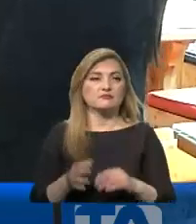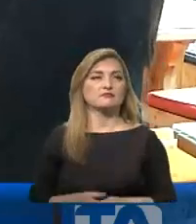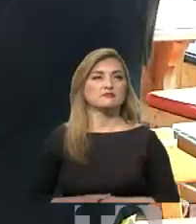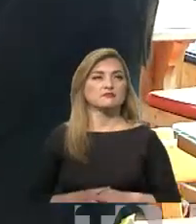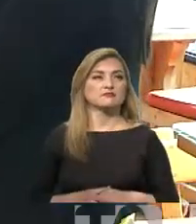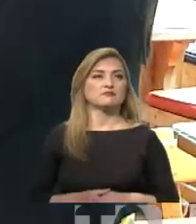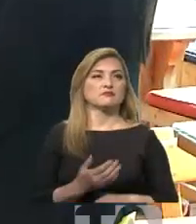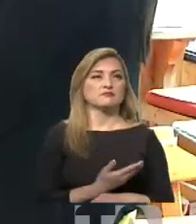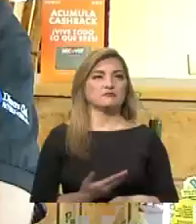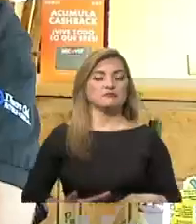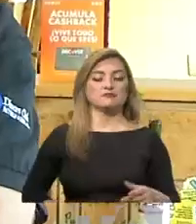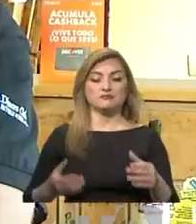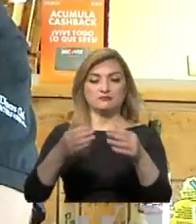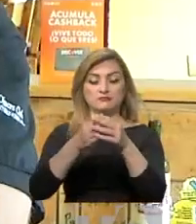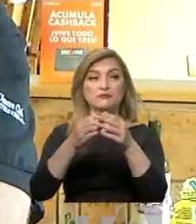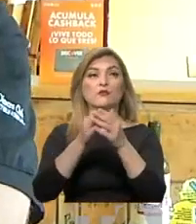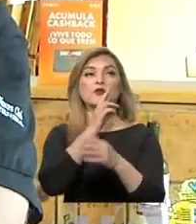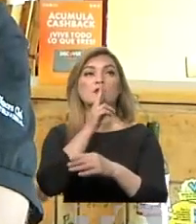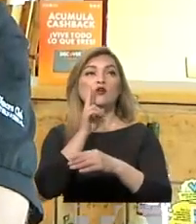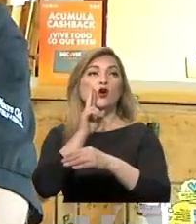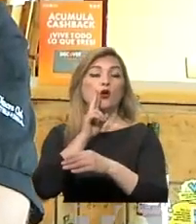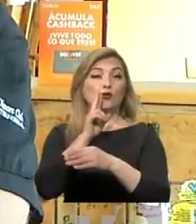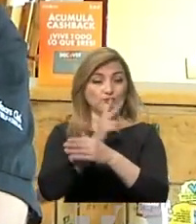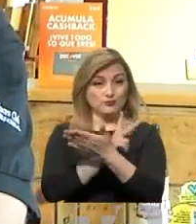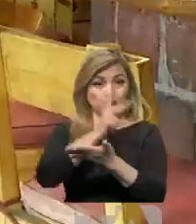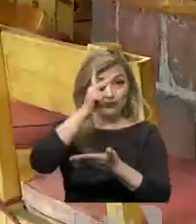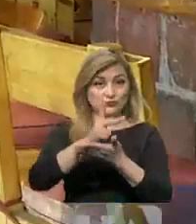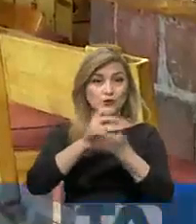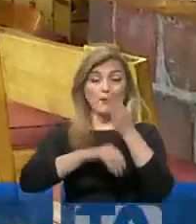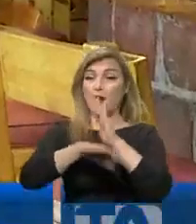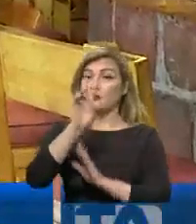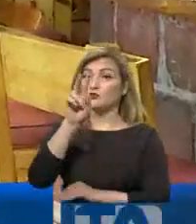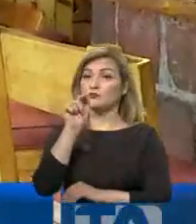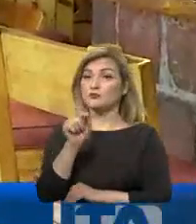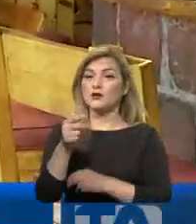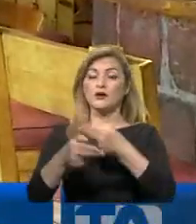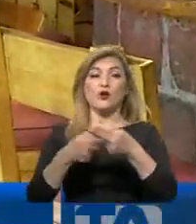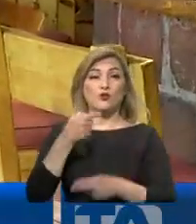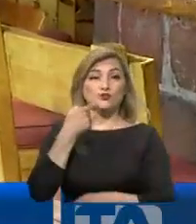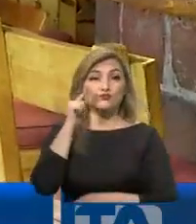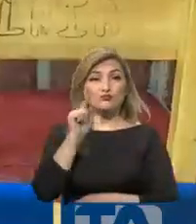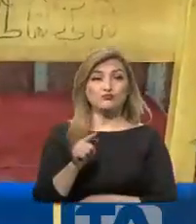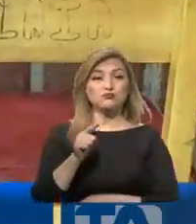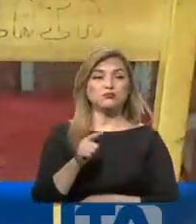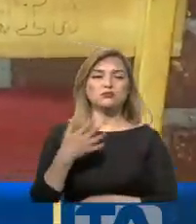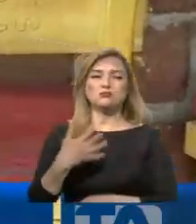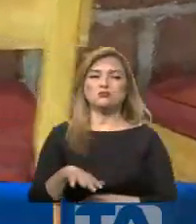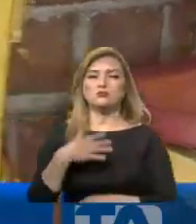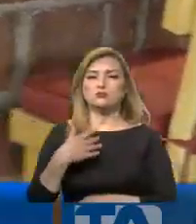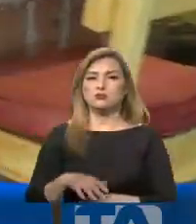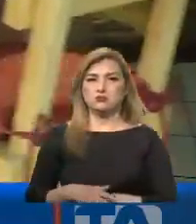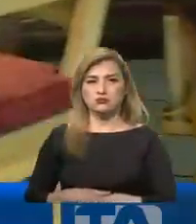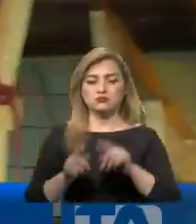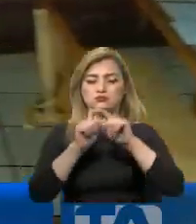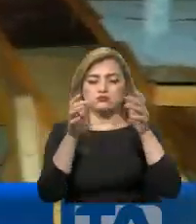Vivero, presidente de la Asociación de Restauranteros de Pichincha, que agrupa más de 2.000 negocios, comenta que la afectación es de pequeñas, medianas